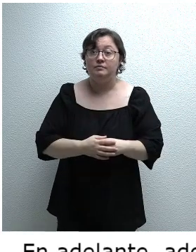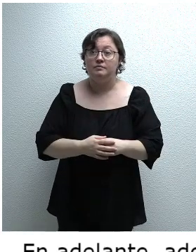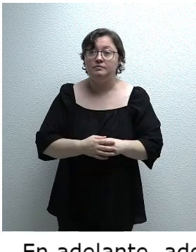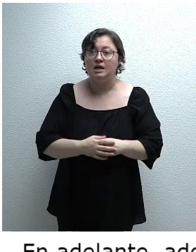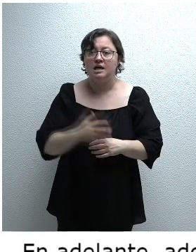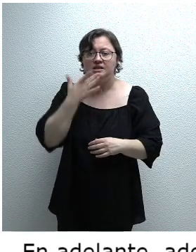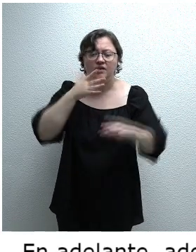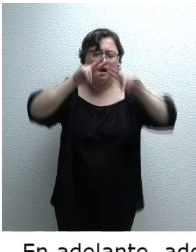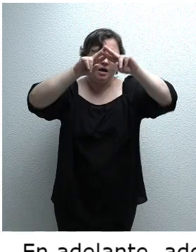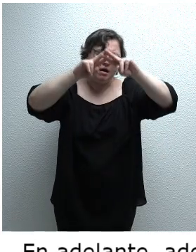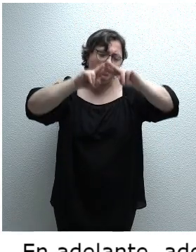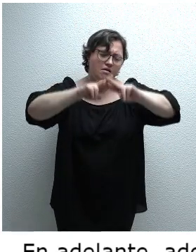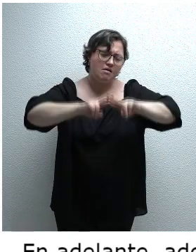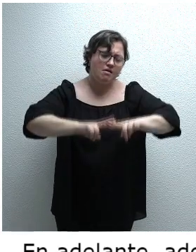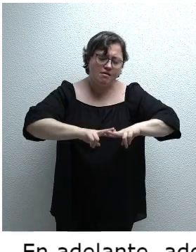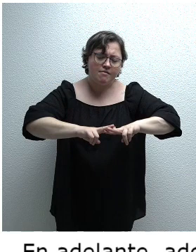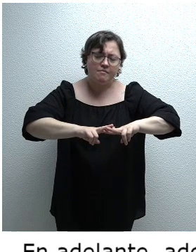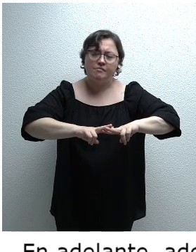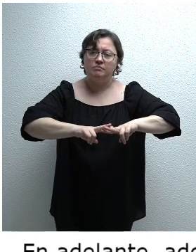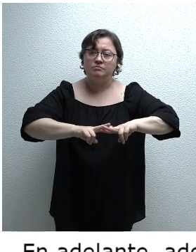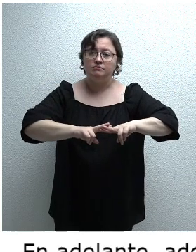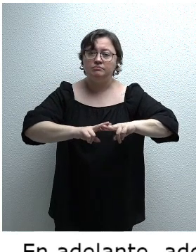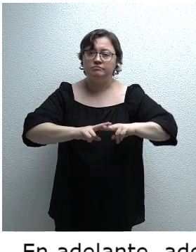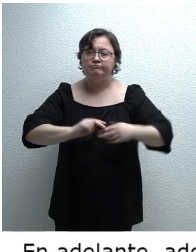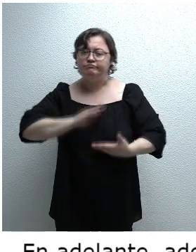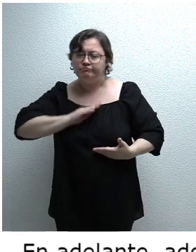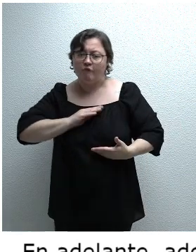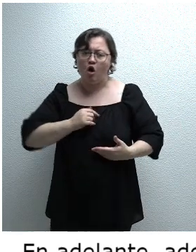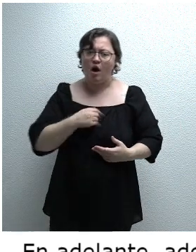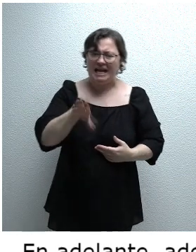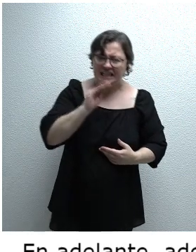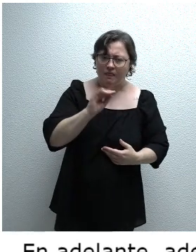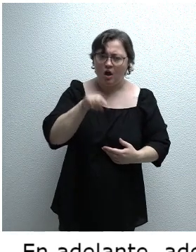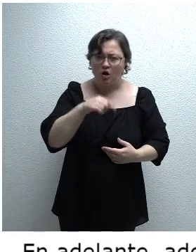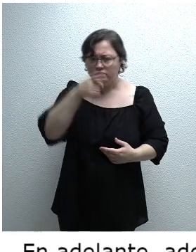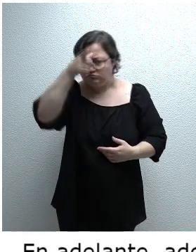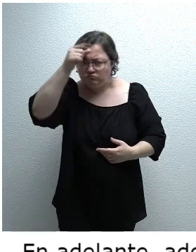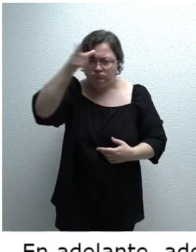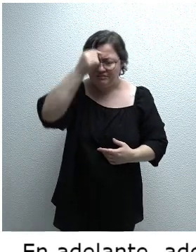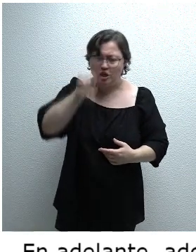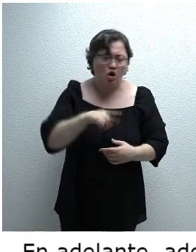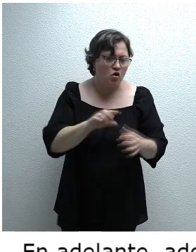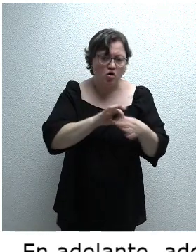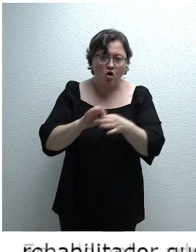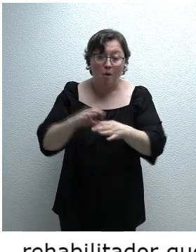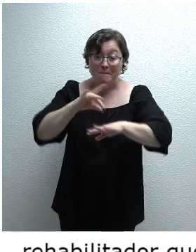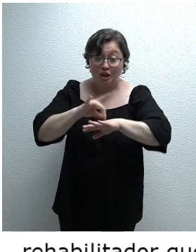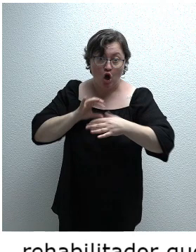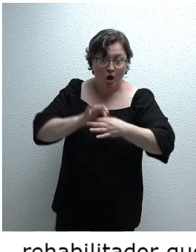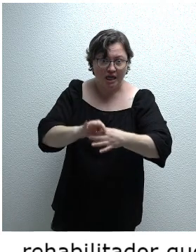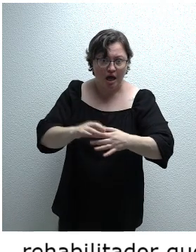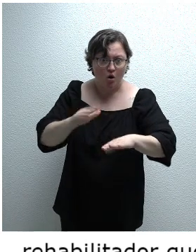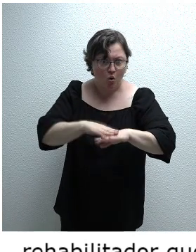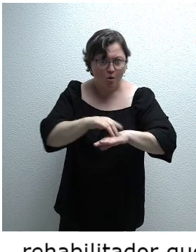un juicio de, de aptitud o de discernimiento de esa persona vinculado a lo mejor a la patología que